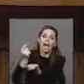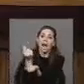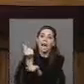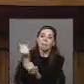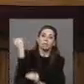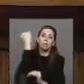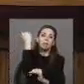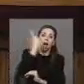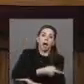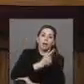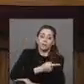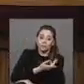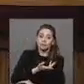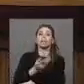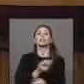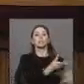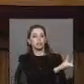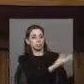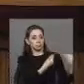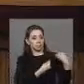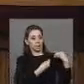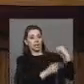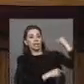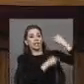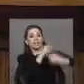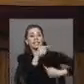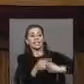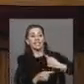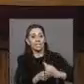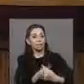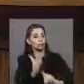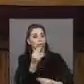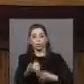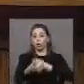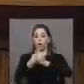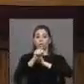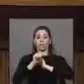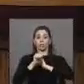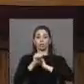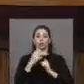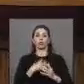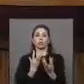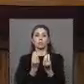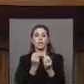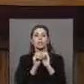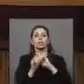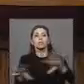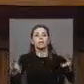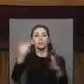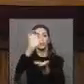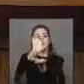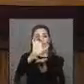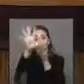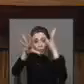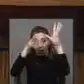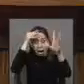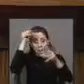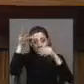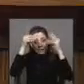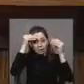podríamos hacer que tomar el legado de una generación que no se rindió ante el terror estatal, aprendiendo a sacar